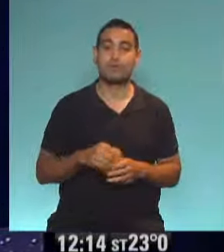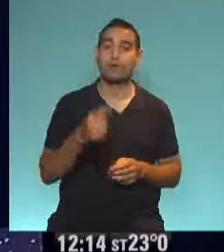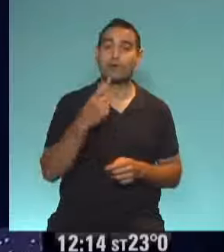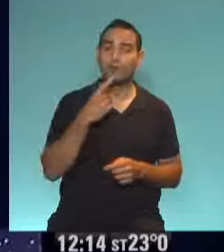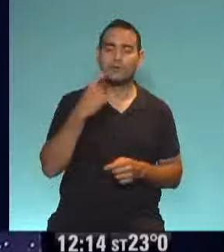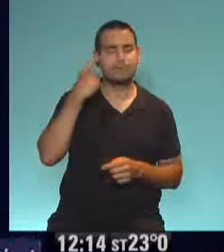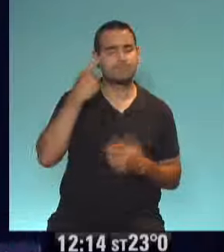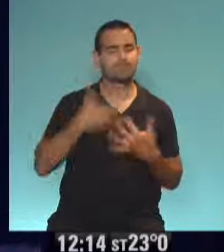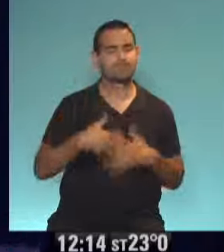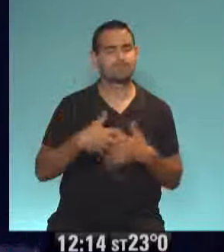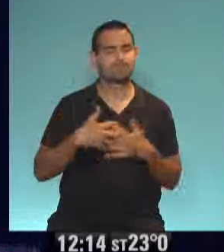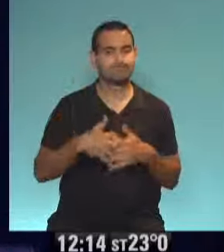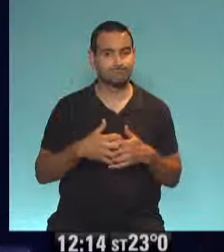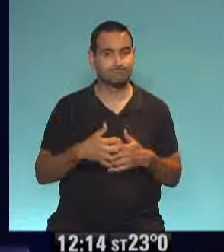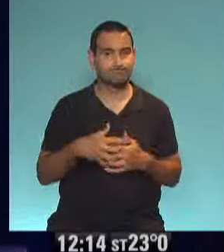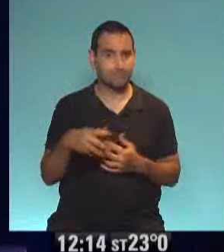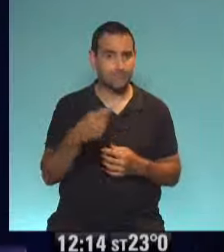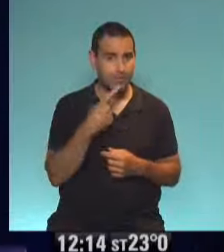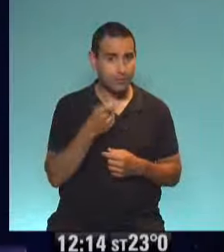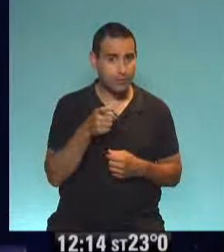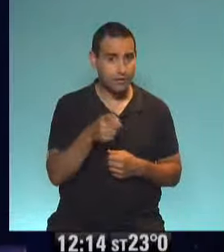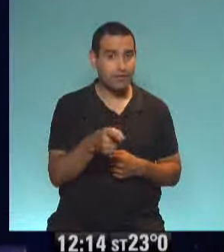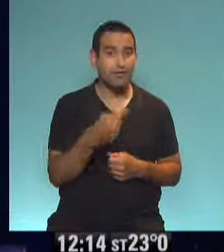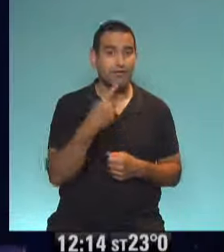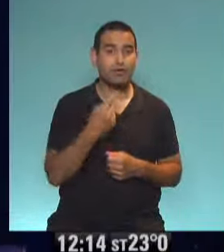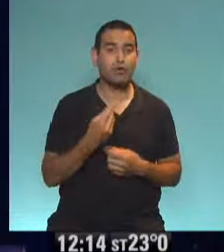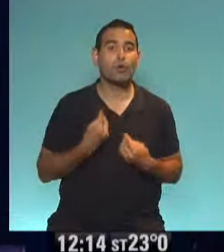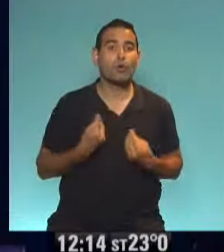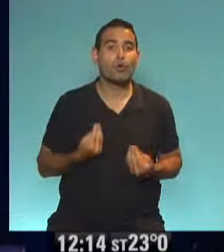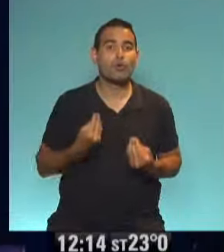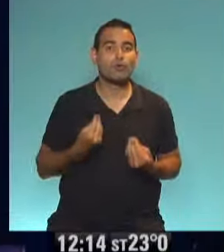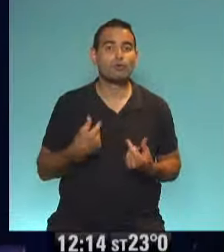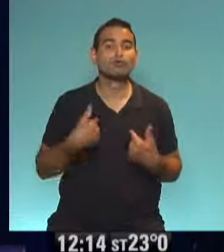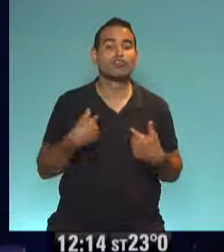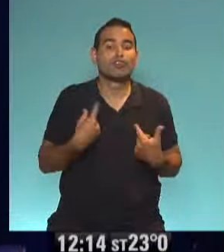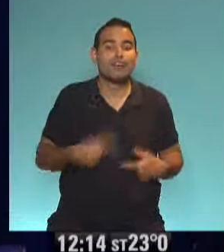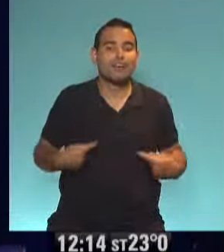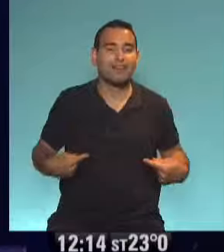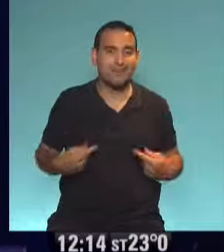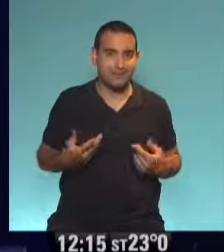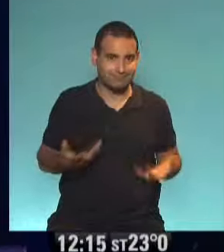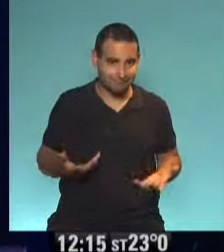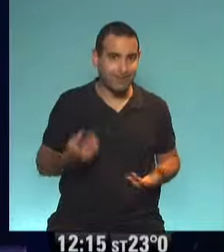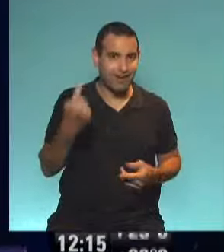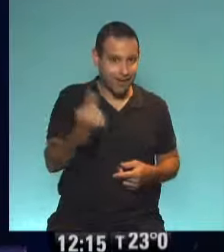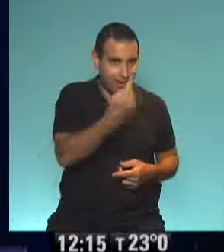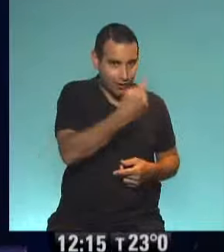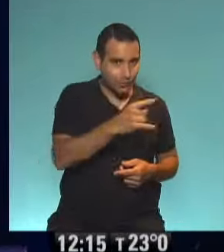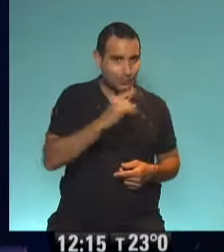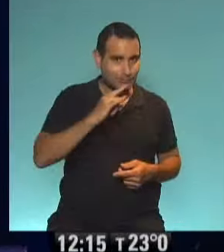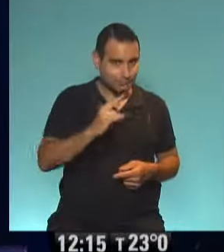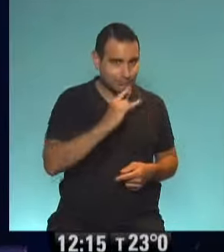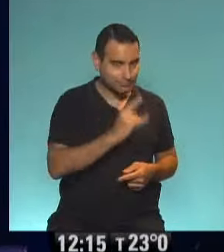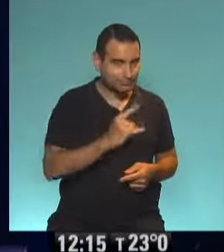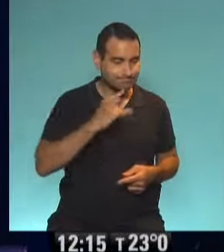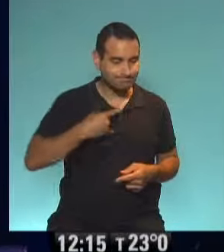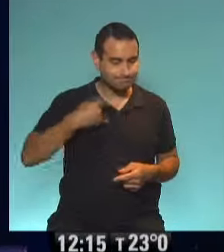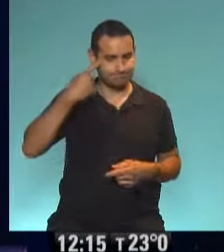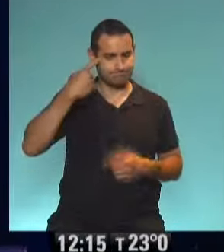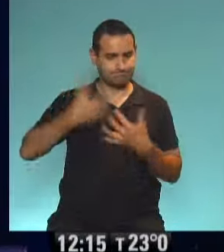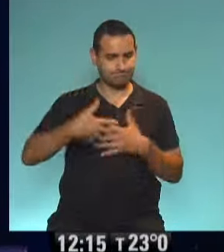para reflexionar, pero no sé si se dieron cuenta que dice cómo hacemos. Así que nos invita a hacer cosas, nos lleva a la acción, a preguntarnos